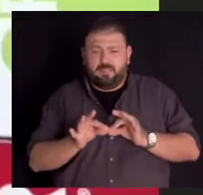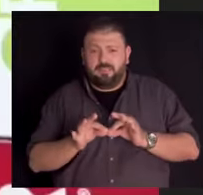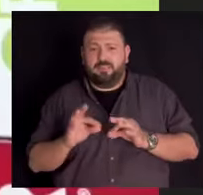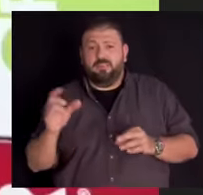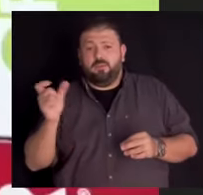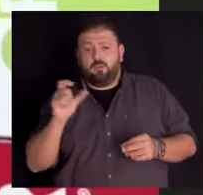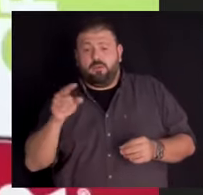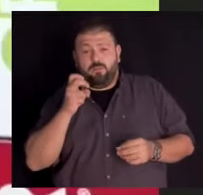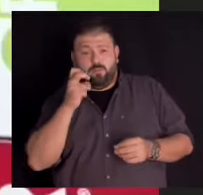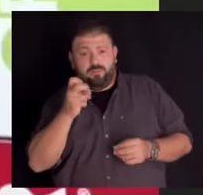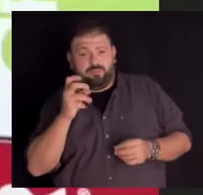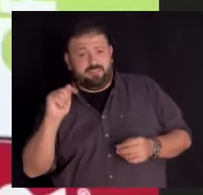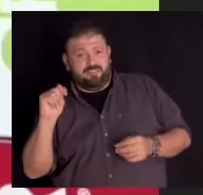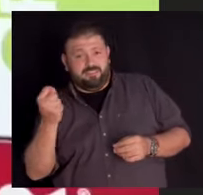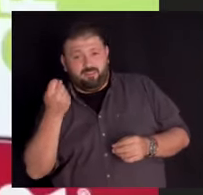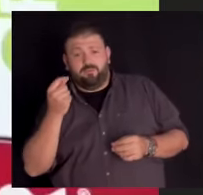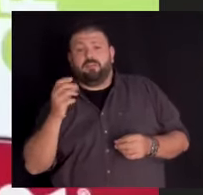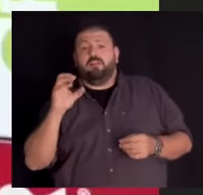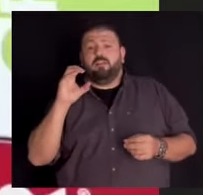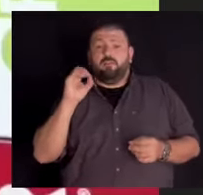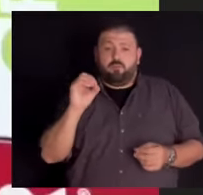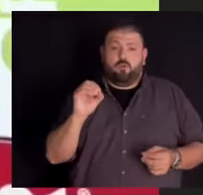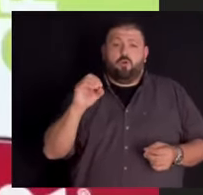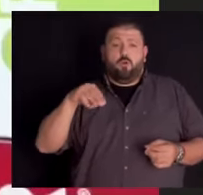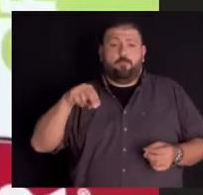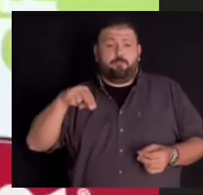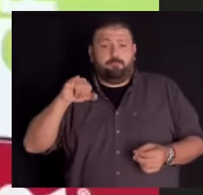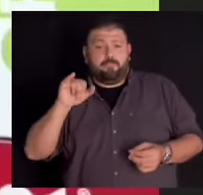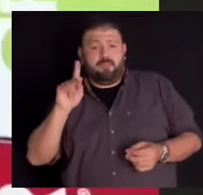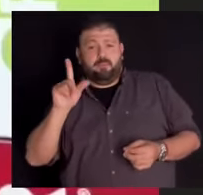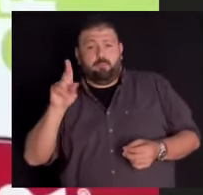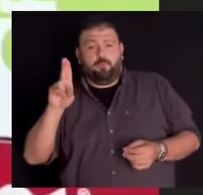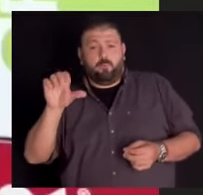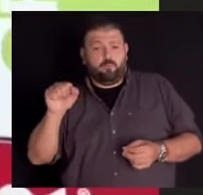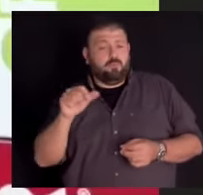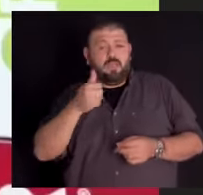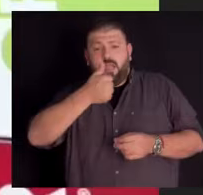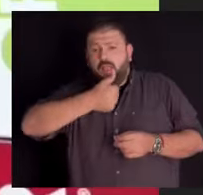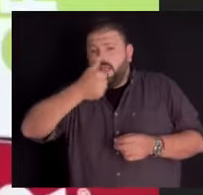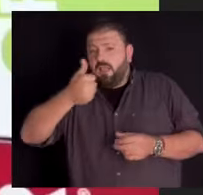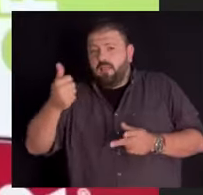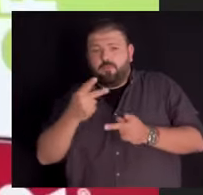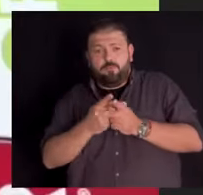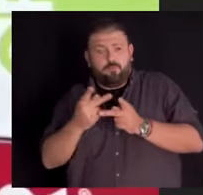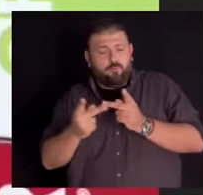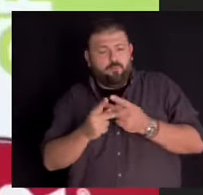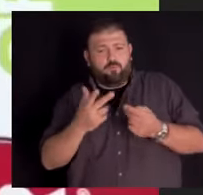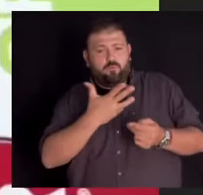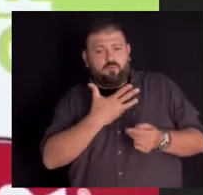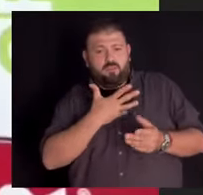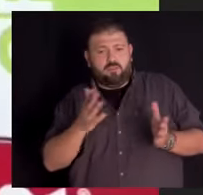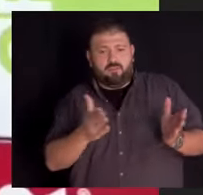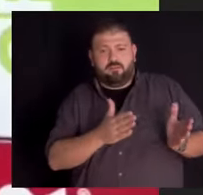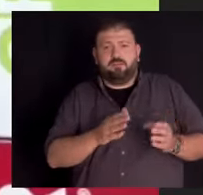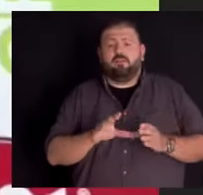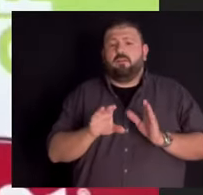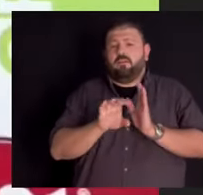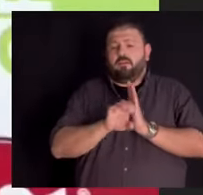esta tecnología del Omni Plus, cada producto tiene sus virtudes. En el caso del